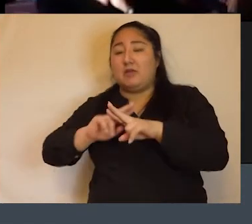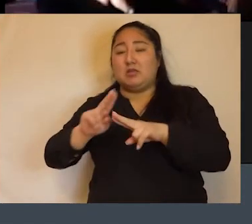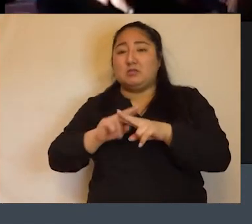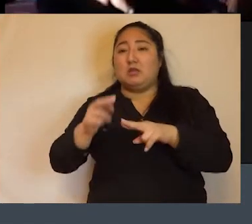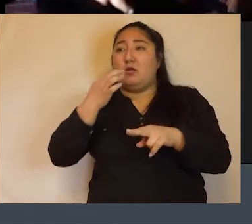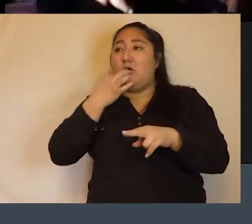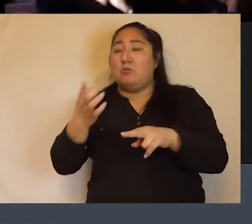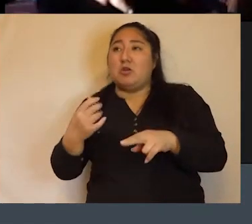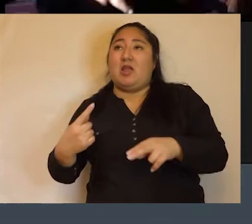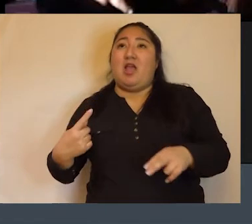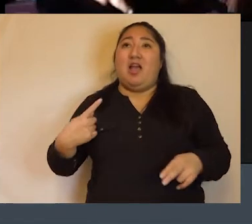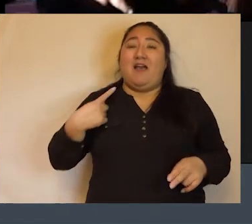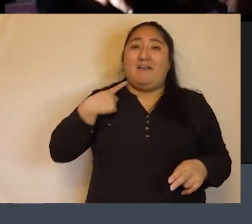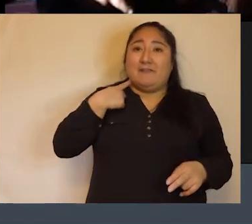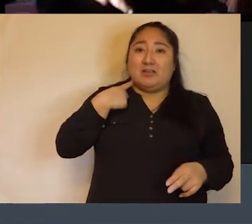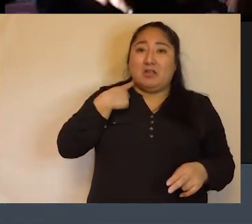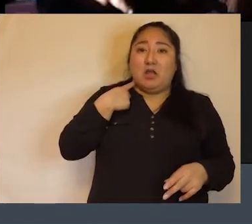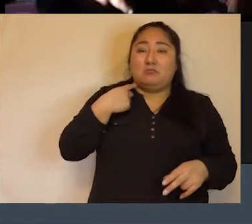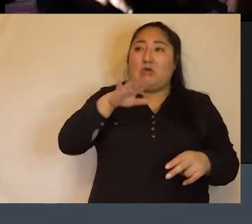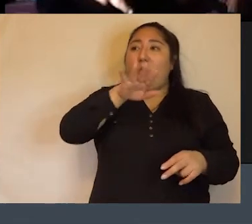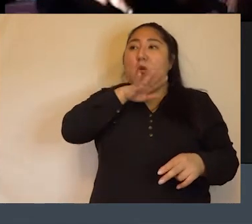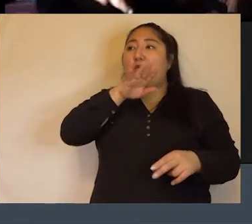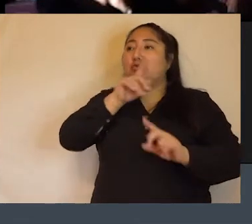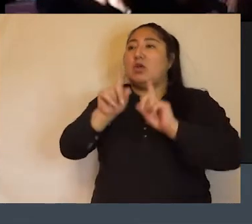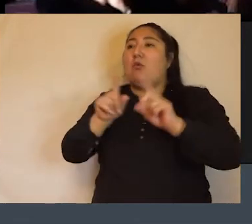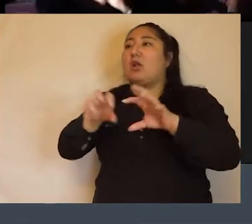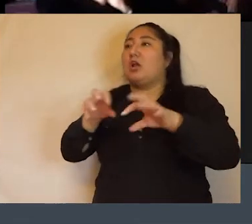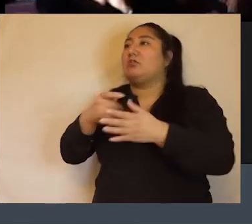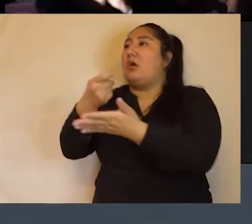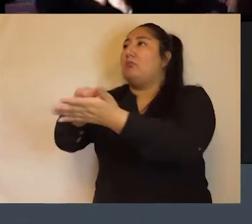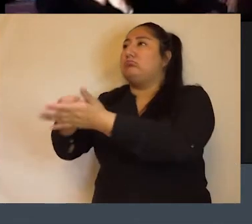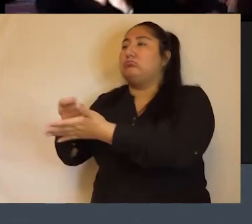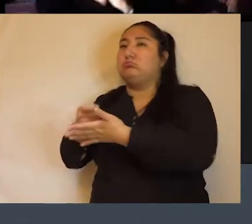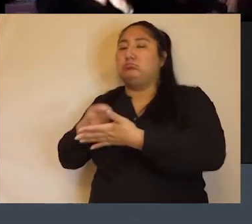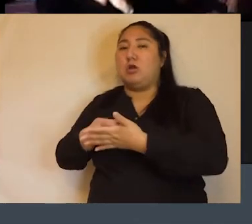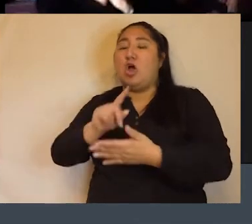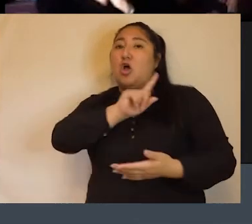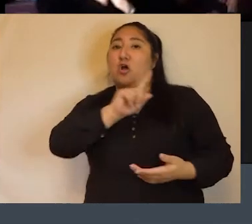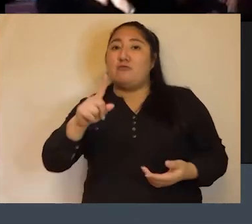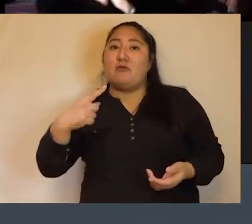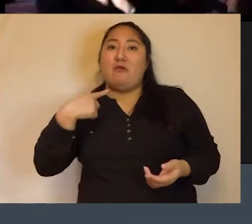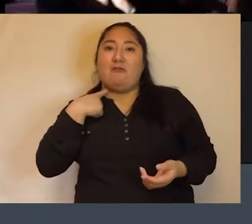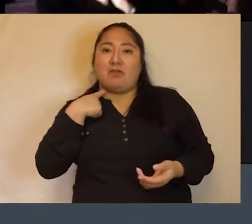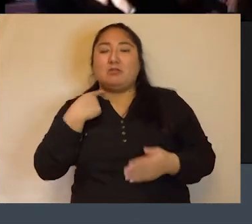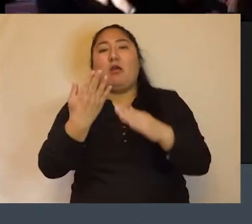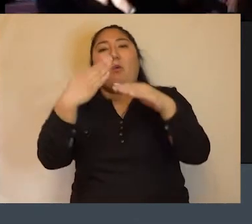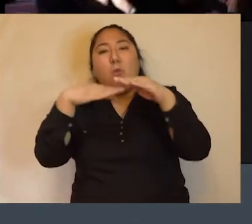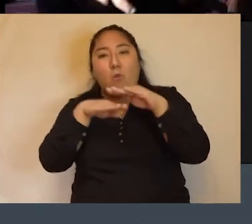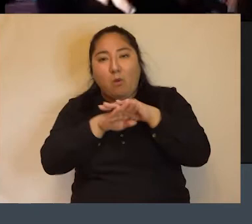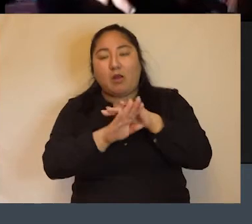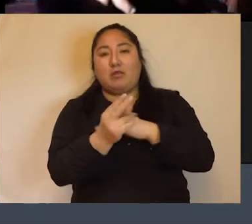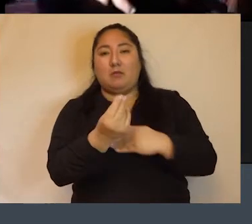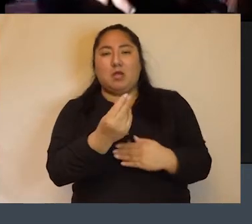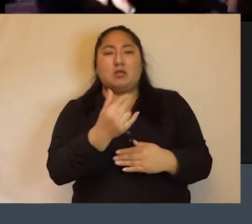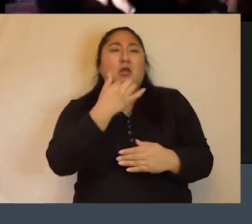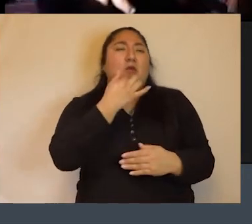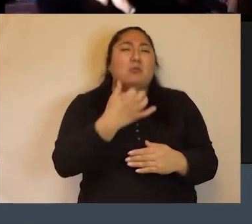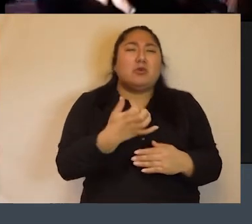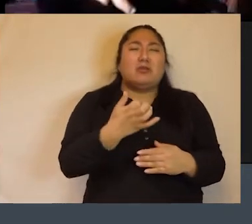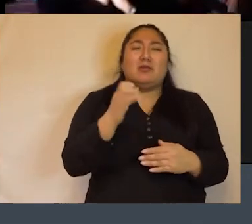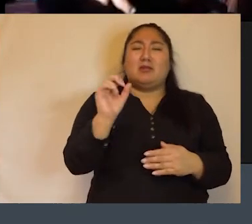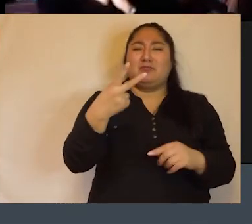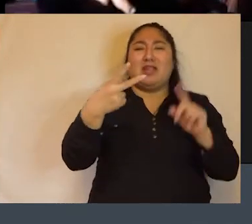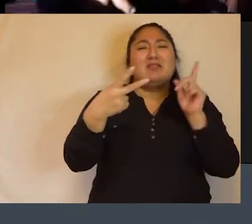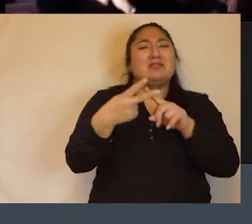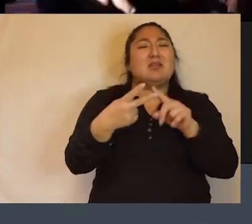Porque el que quiera que no le afecte va a poder hacerlo y aún así tener la disponibilidad de esos dineros. ¿Por qué la cuenta 2 y